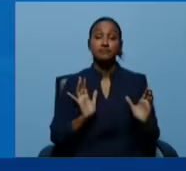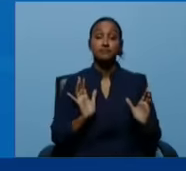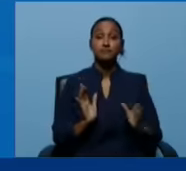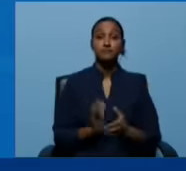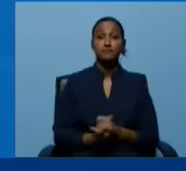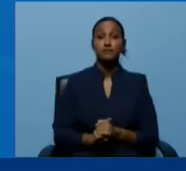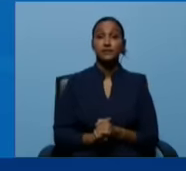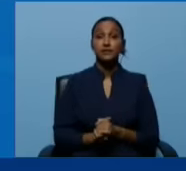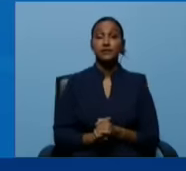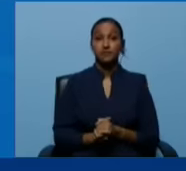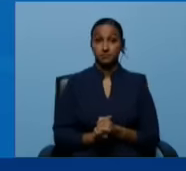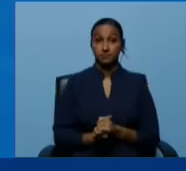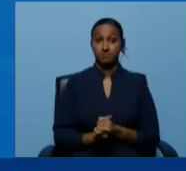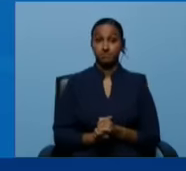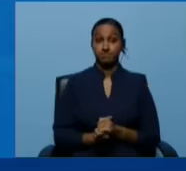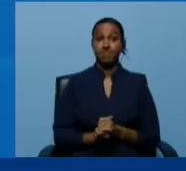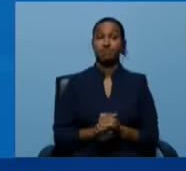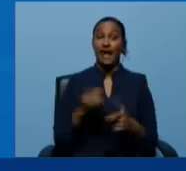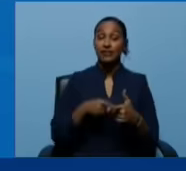Hay elecciones.